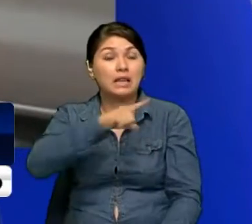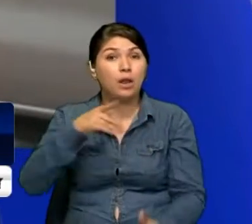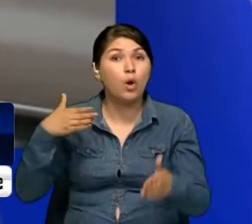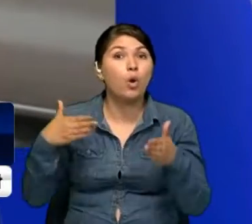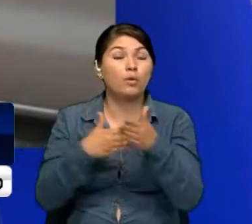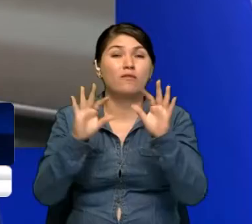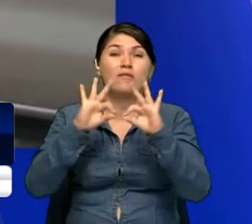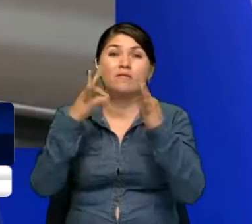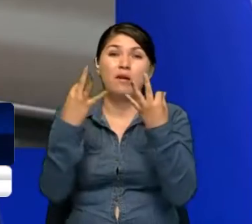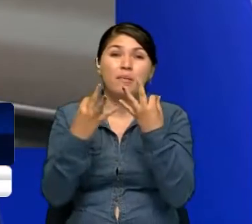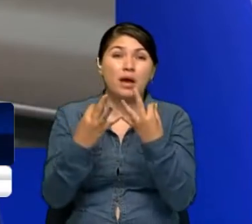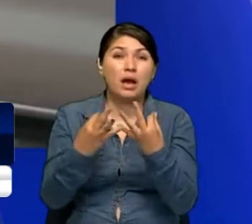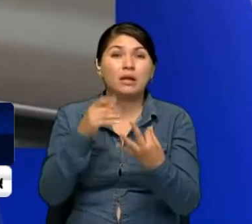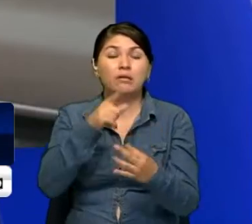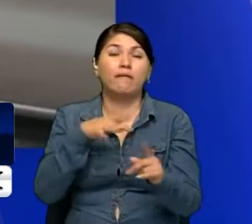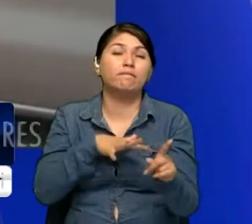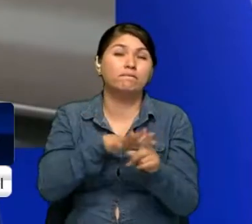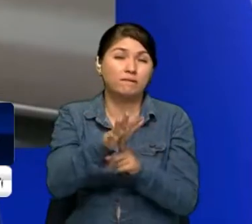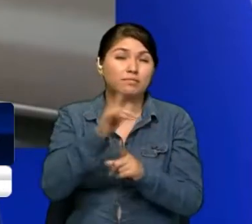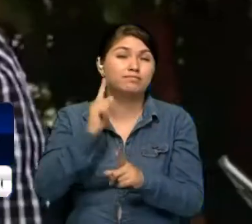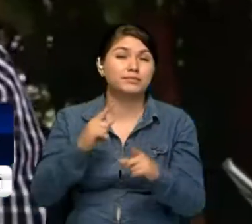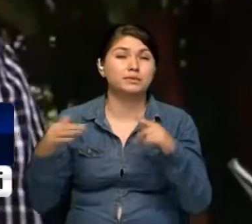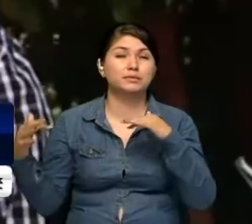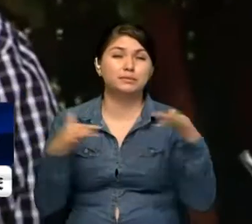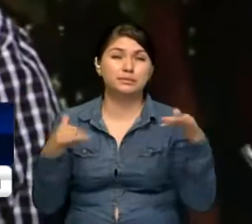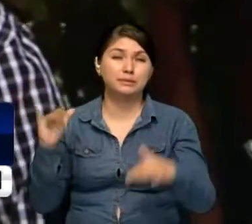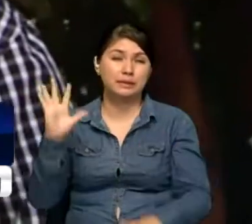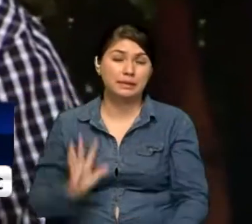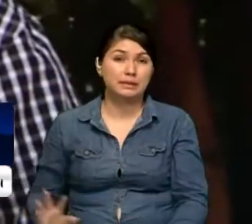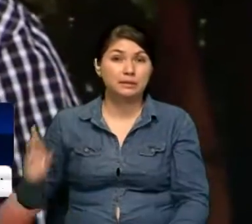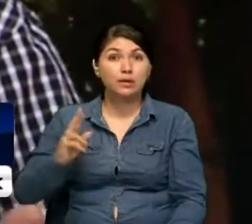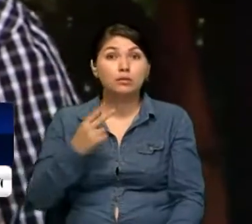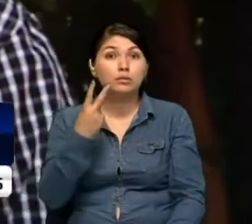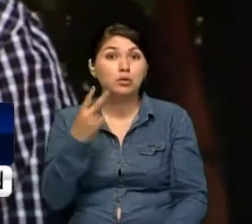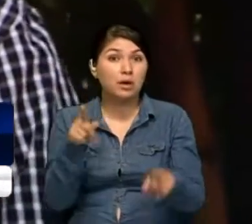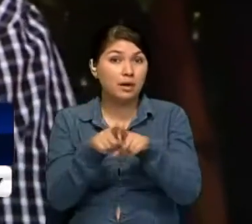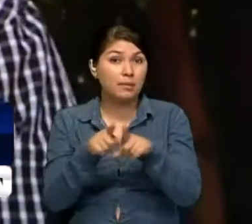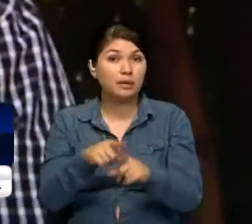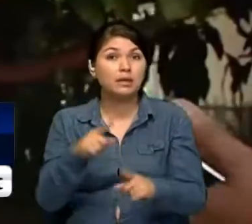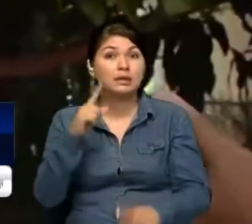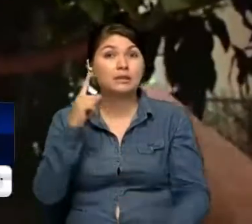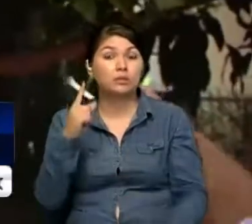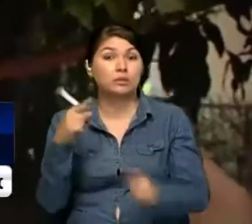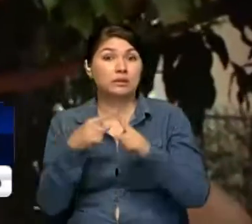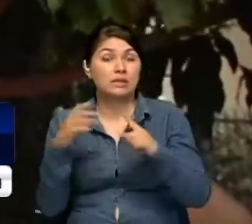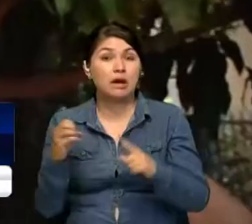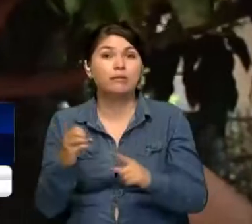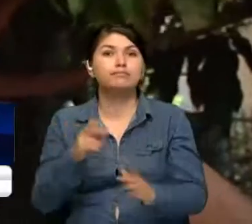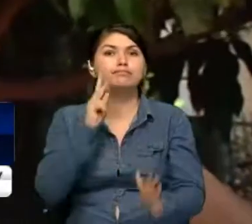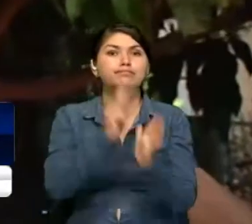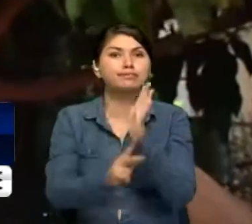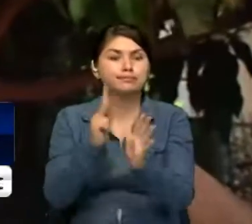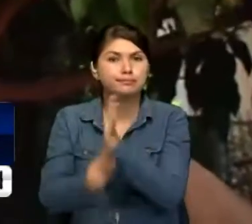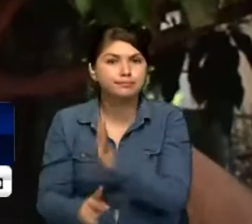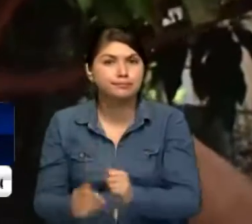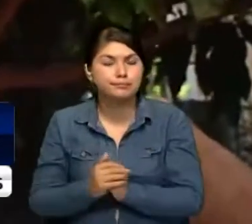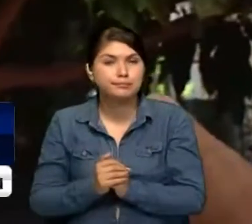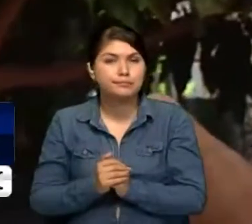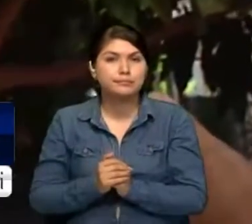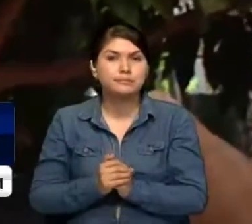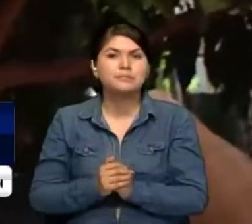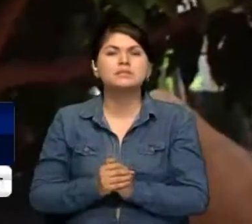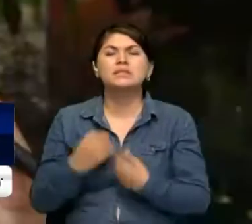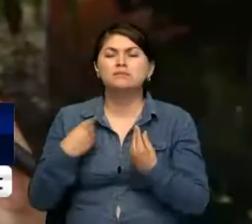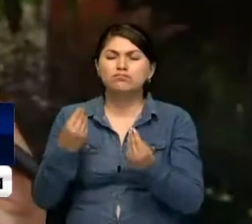cuya familia ha estado permanentemente afectada por el conflicto en la región. Dos hermanos, un tío y tres primos han sido asesinados. He tenido